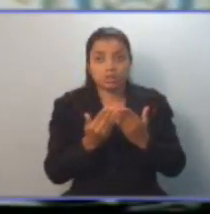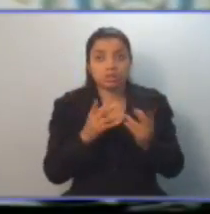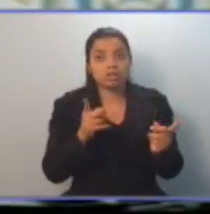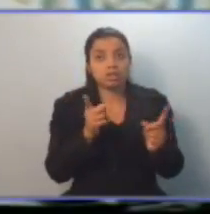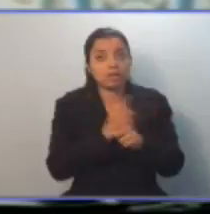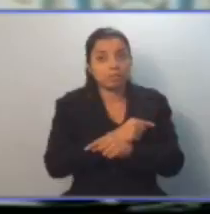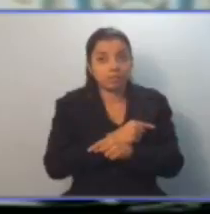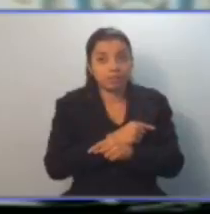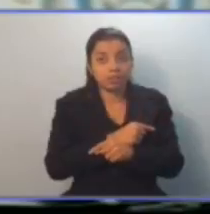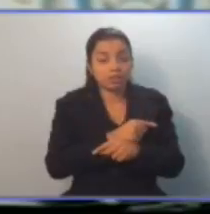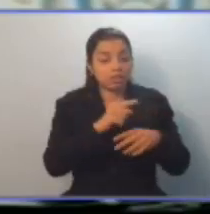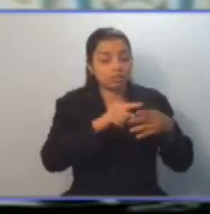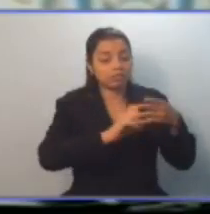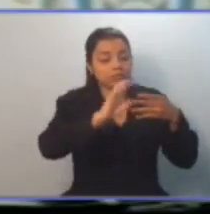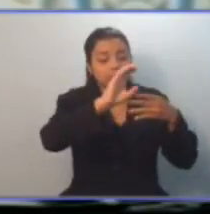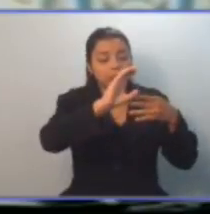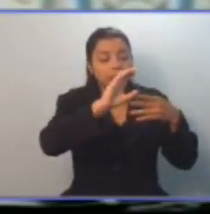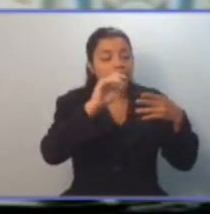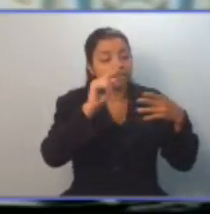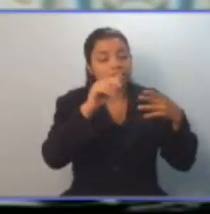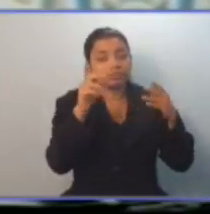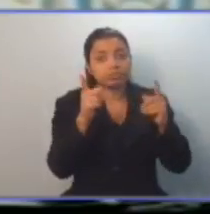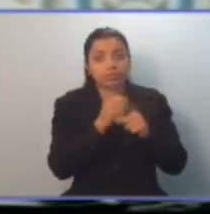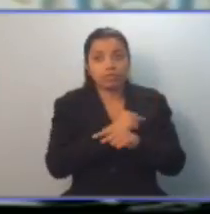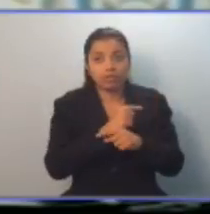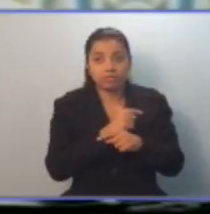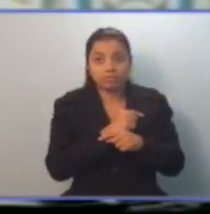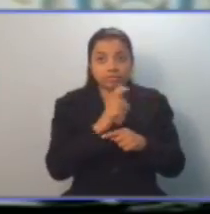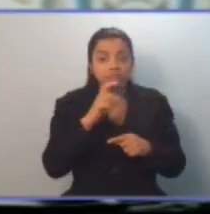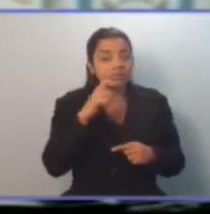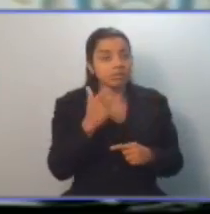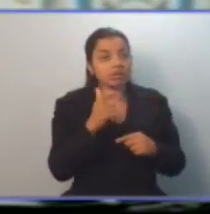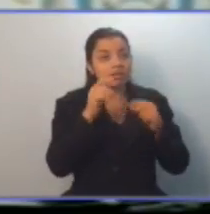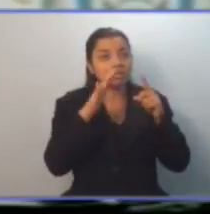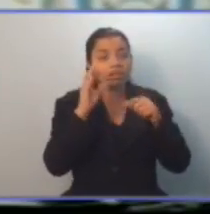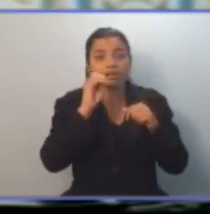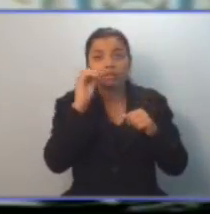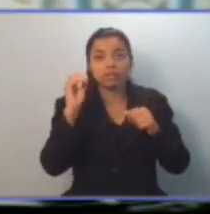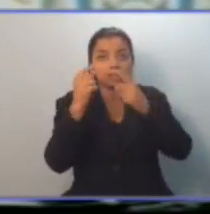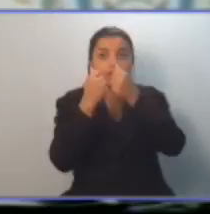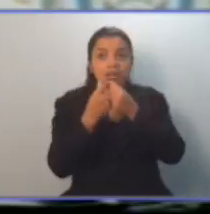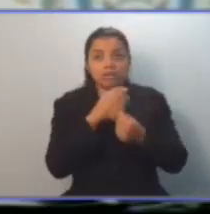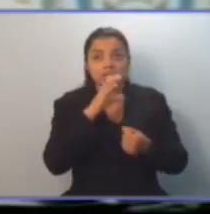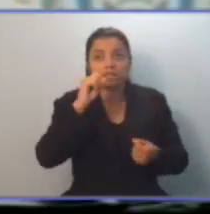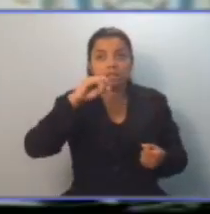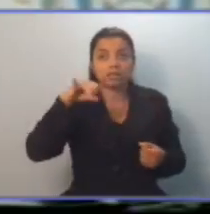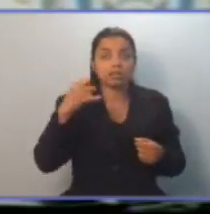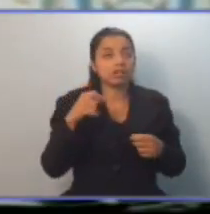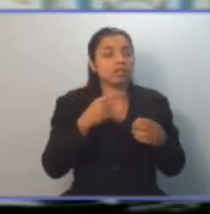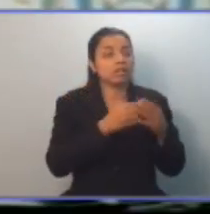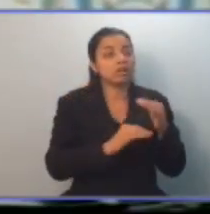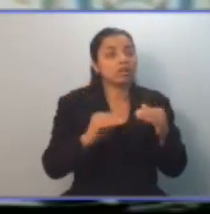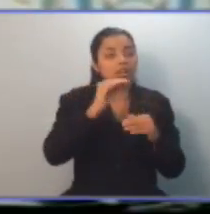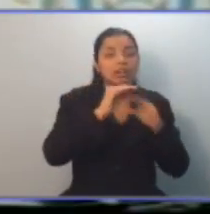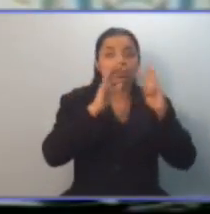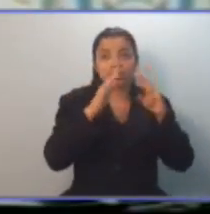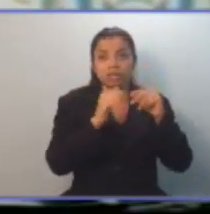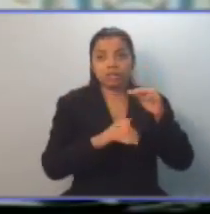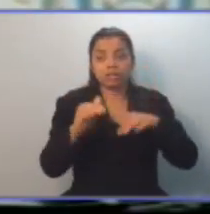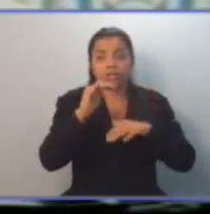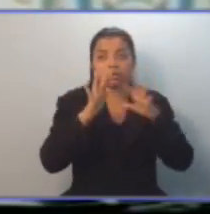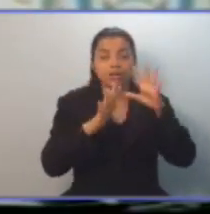el sentido de la norma constitucional, ¿verdad? Es como decir, lo decía, bueno, hay 6% de presupuesto para órganos judiciales, pasar a decir que hay 8, hay 12, o donde